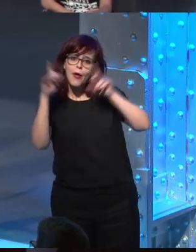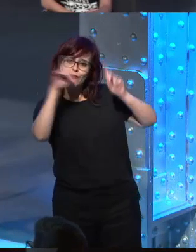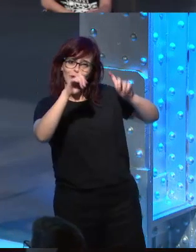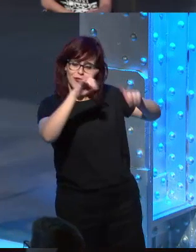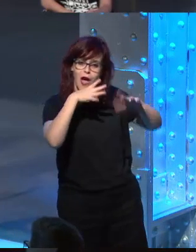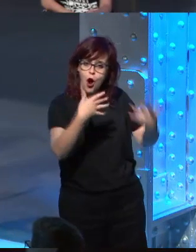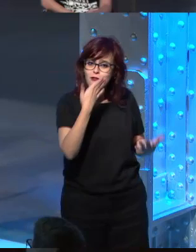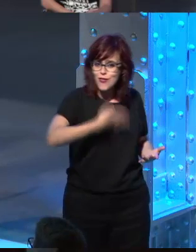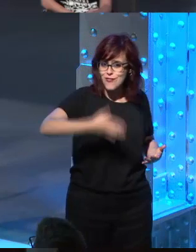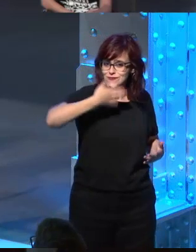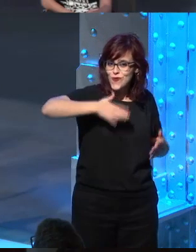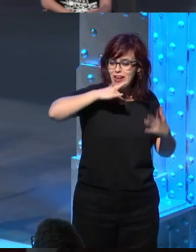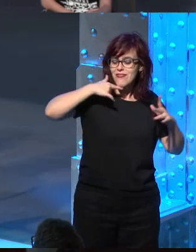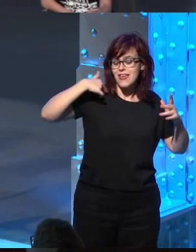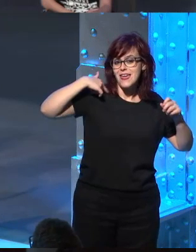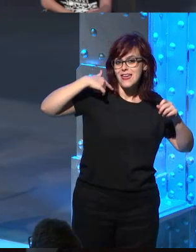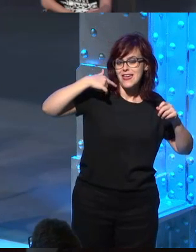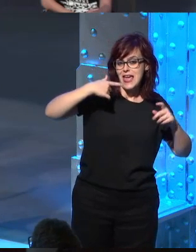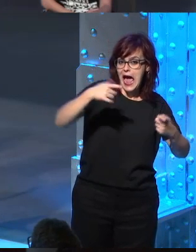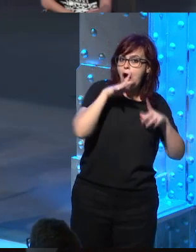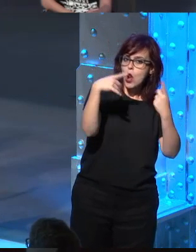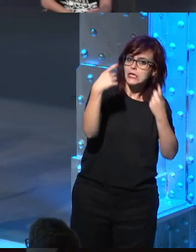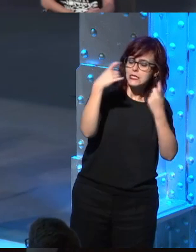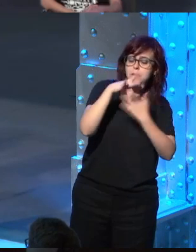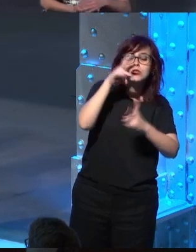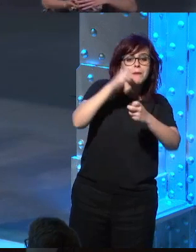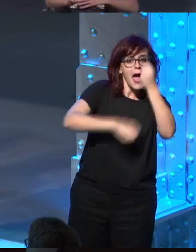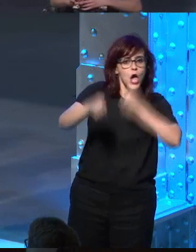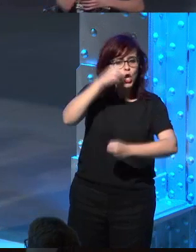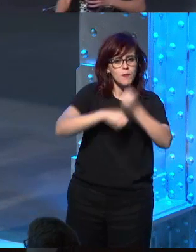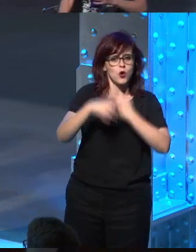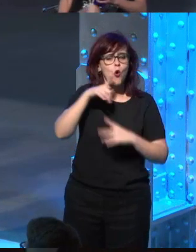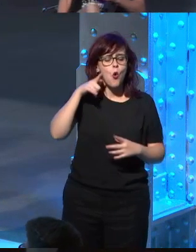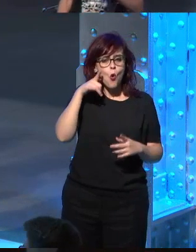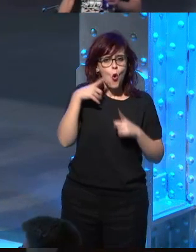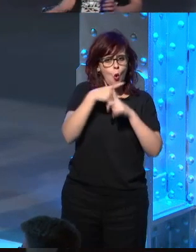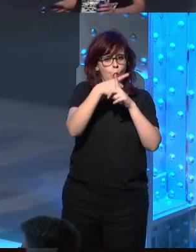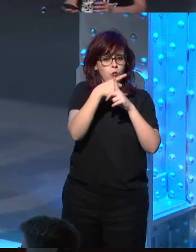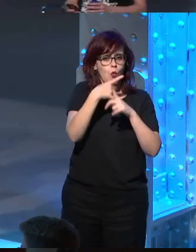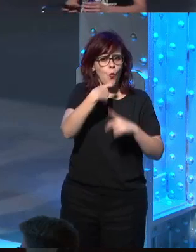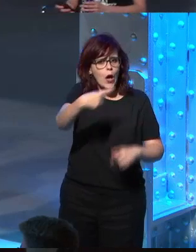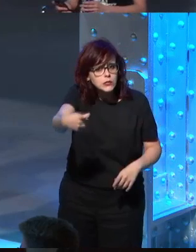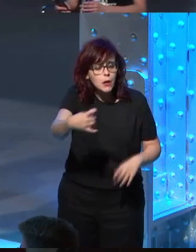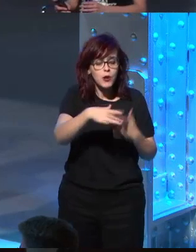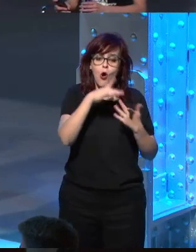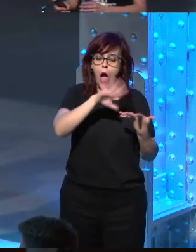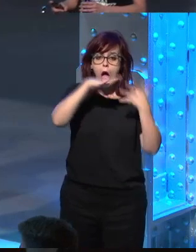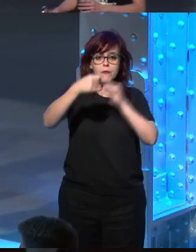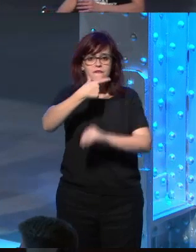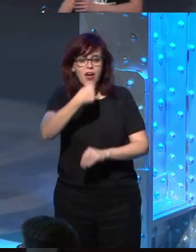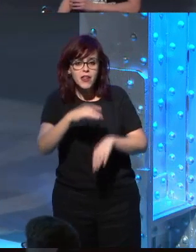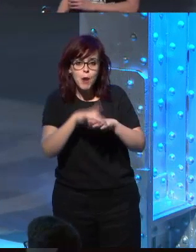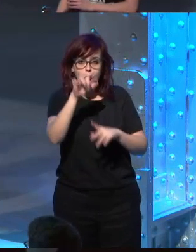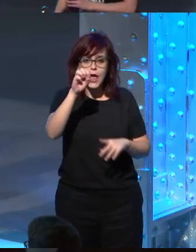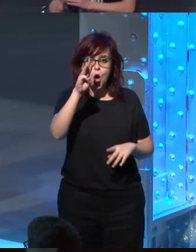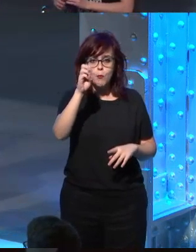creado escuela en cuanto a esto de explicar asuntos económicos o asuntos complicados de una manera más fácil. Quizás se podría trazar hasta una línea, desde